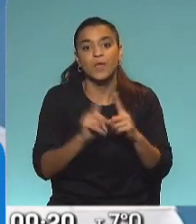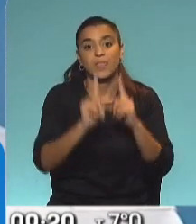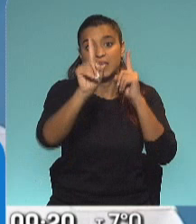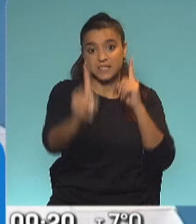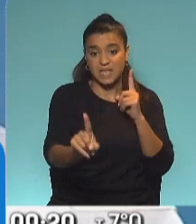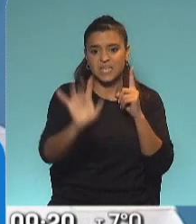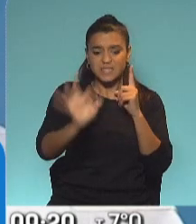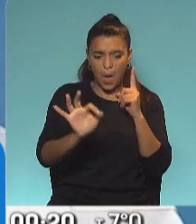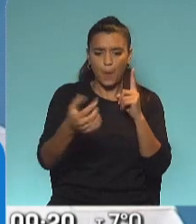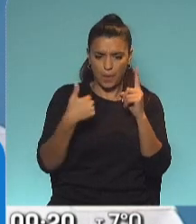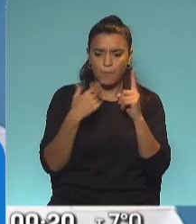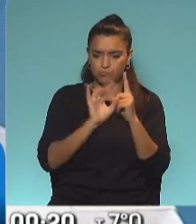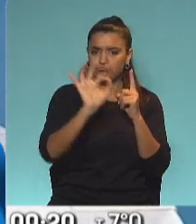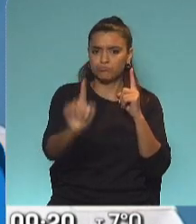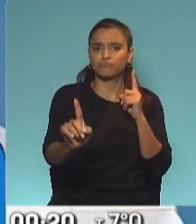distancia que tenemos que tener.